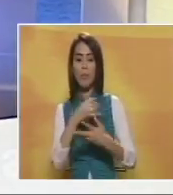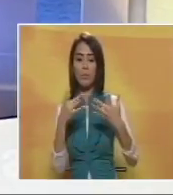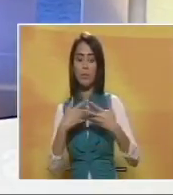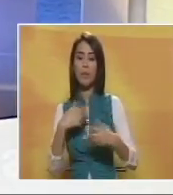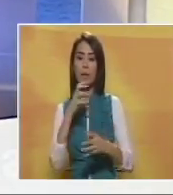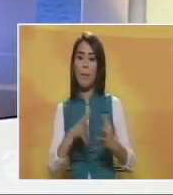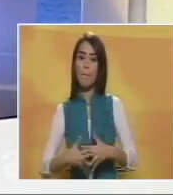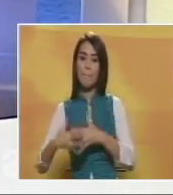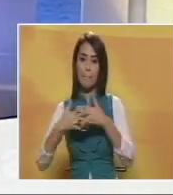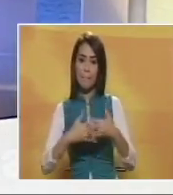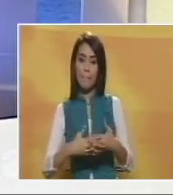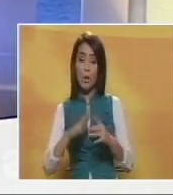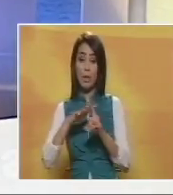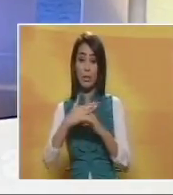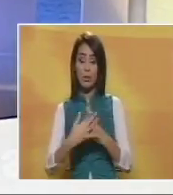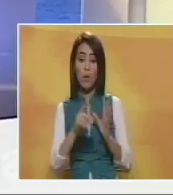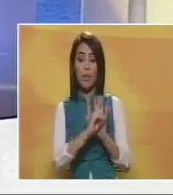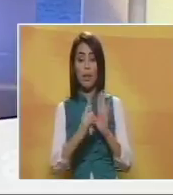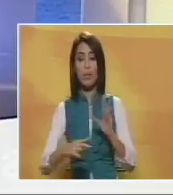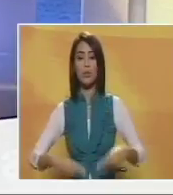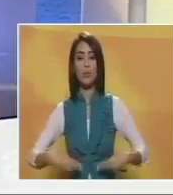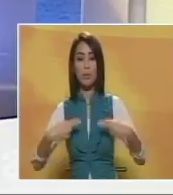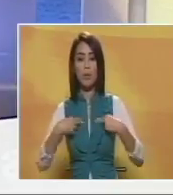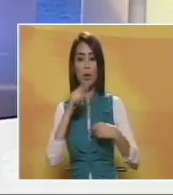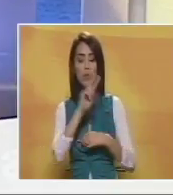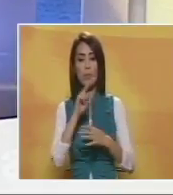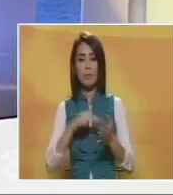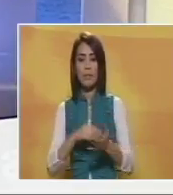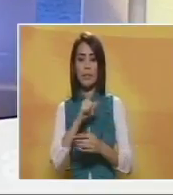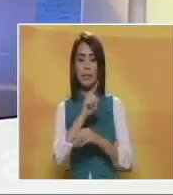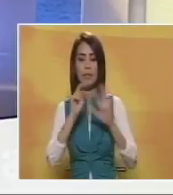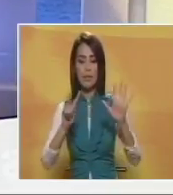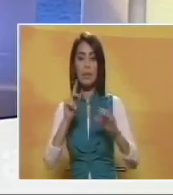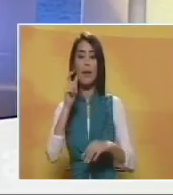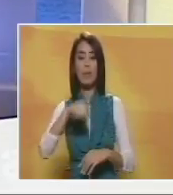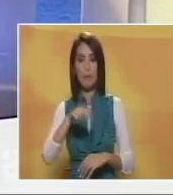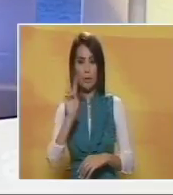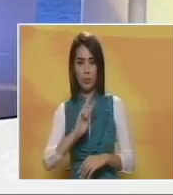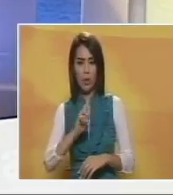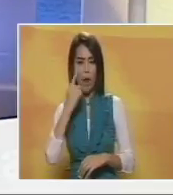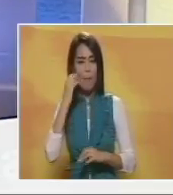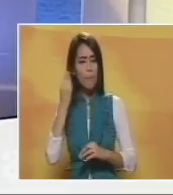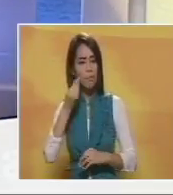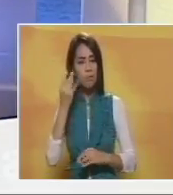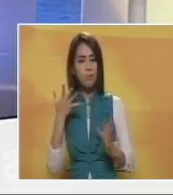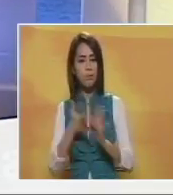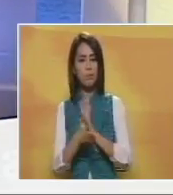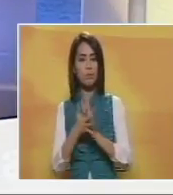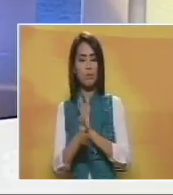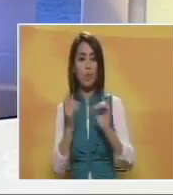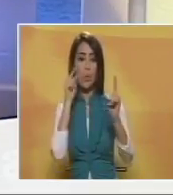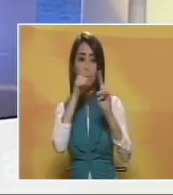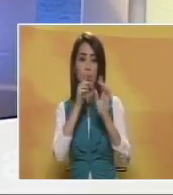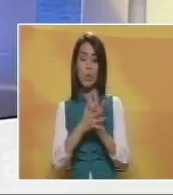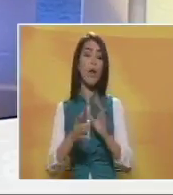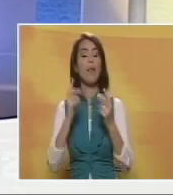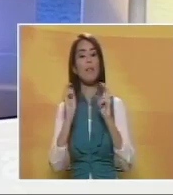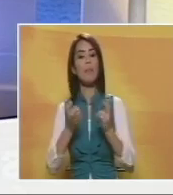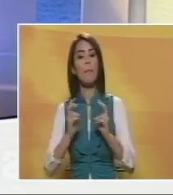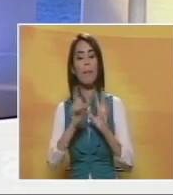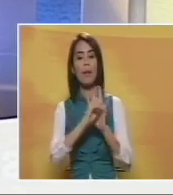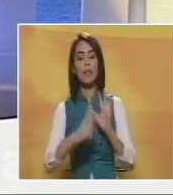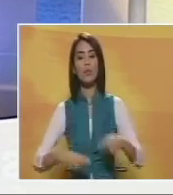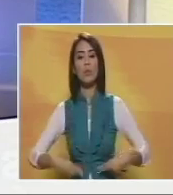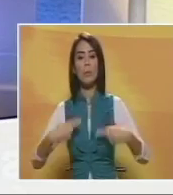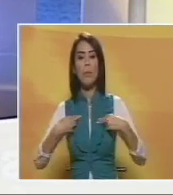Unidos sobre la situación de los derechos humanos de 2017 en Venezuela, al considerar que busca utilizar el tema de los derechos humanos con